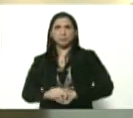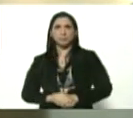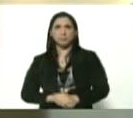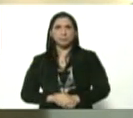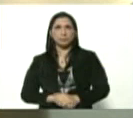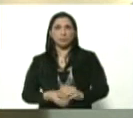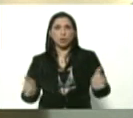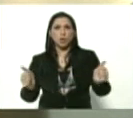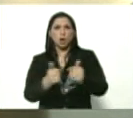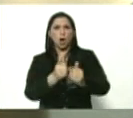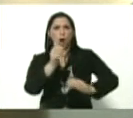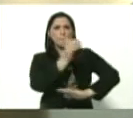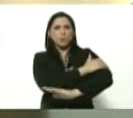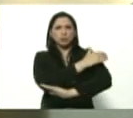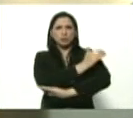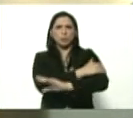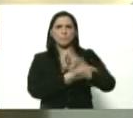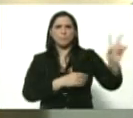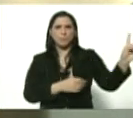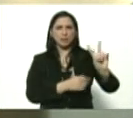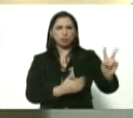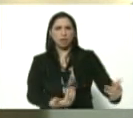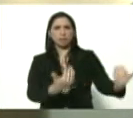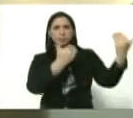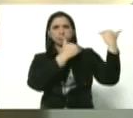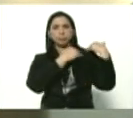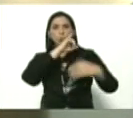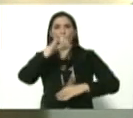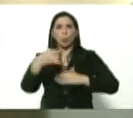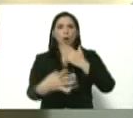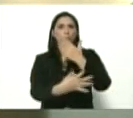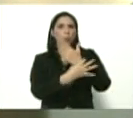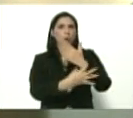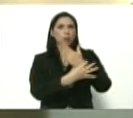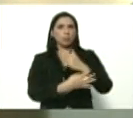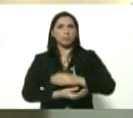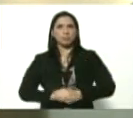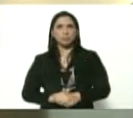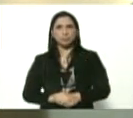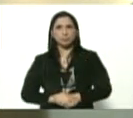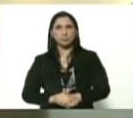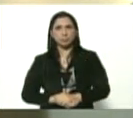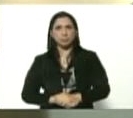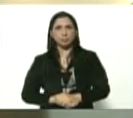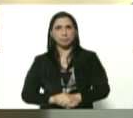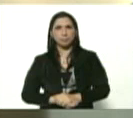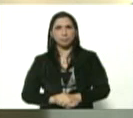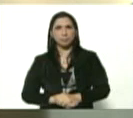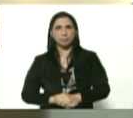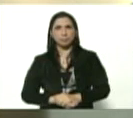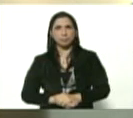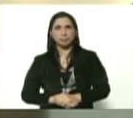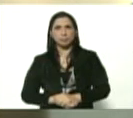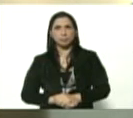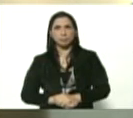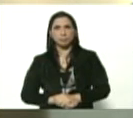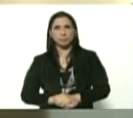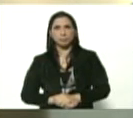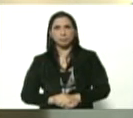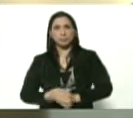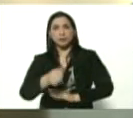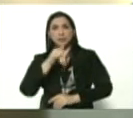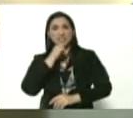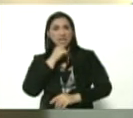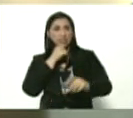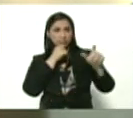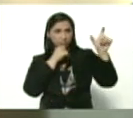con la oposición venezolana encabezada por el señor Juan Guaidó, quien